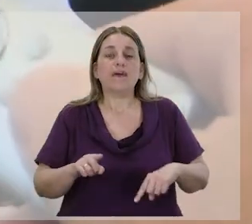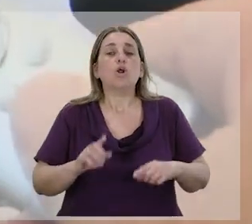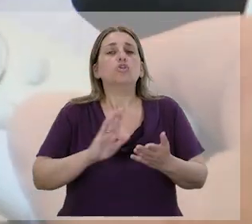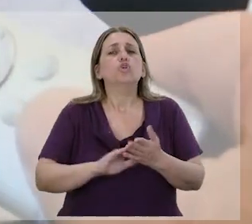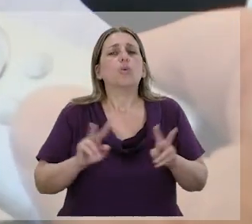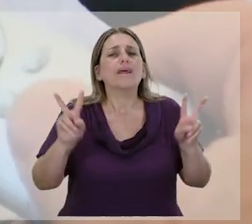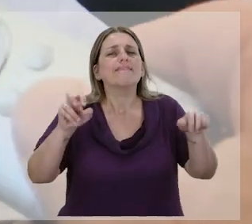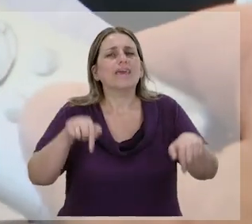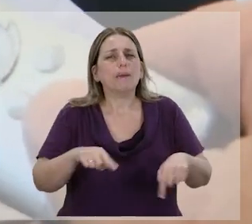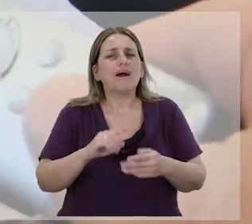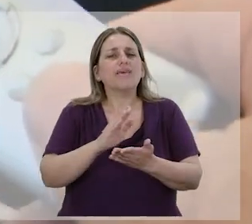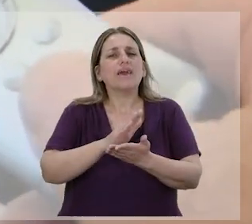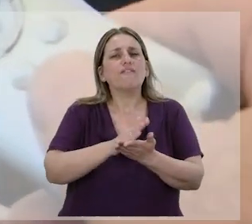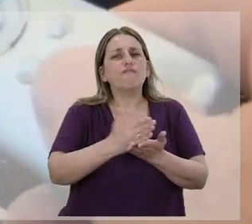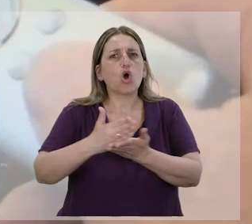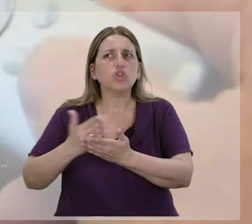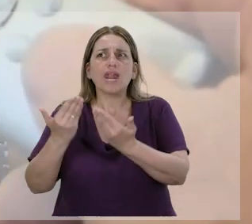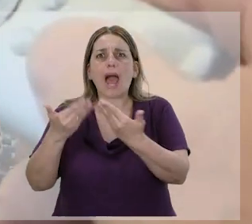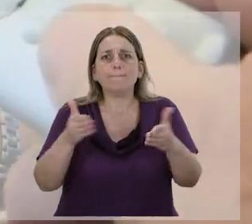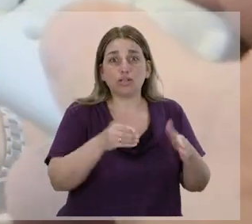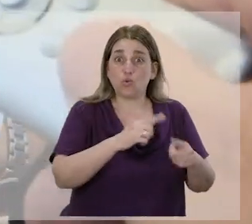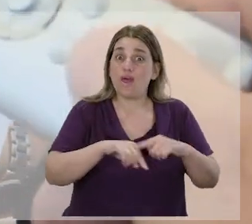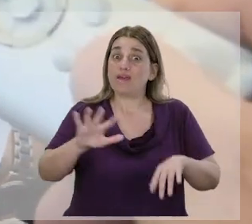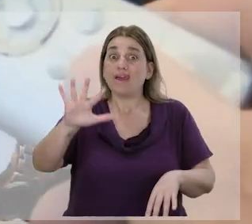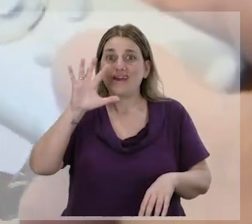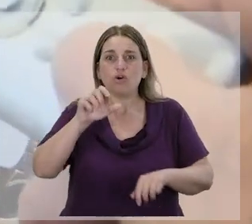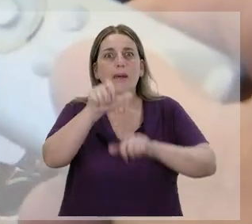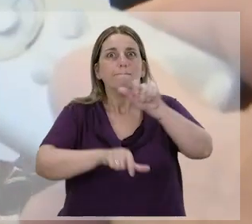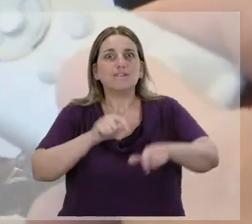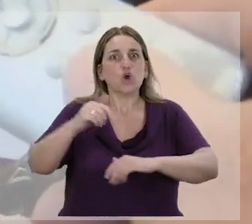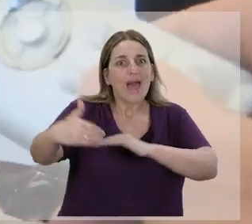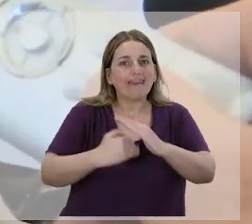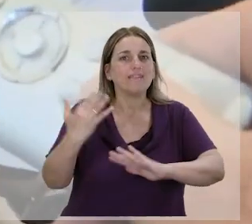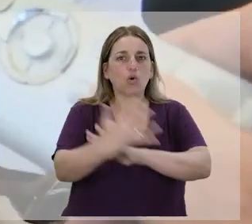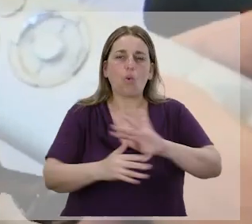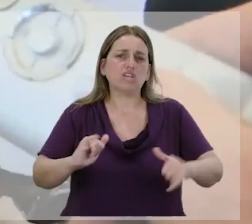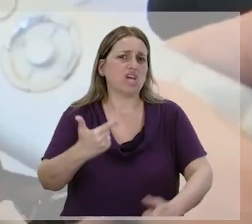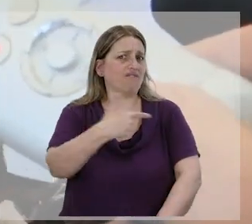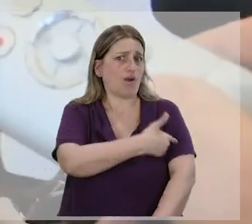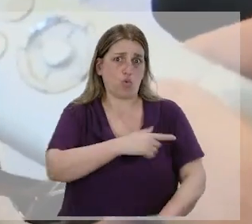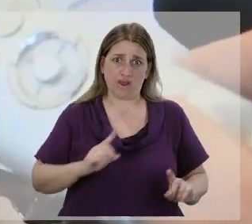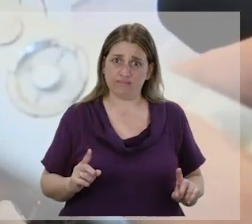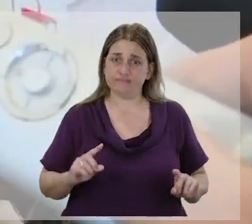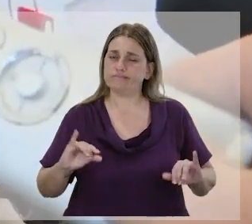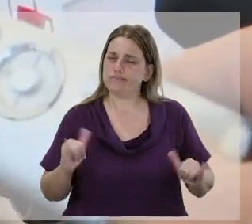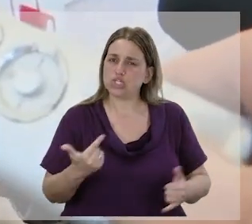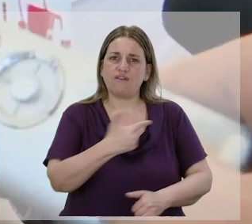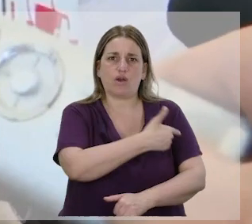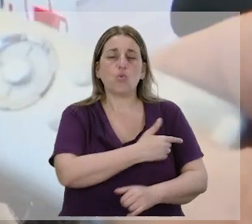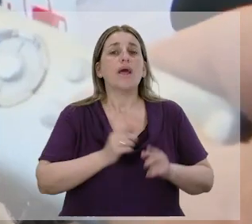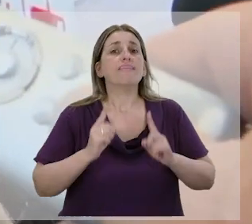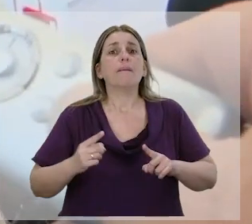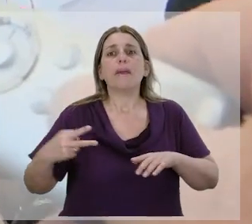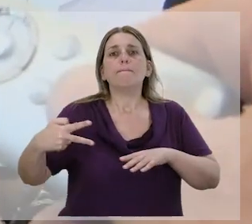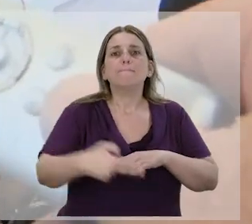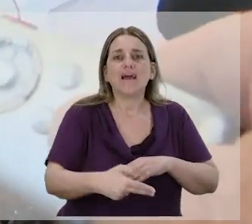enfermedad. Con respecto a la apertura de fronteras, no hay que olvidarse que la gente que viene vacunada, que viene con las vacunas